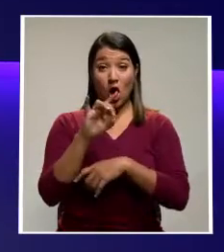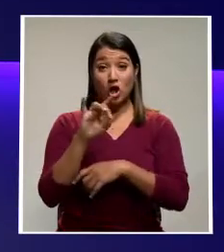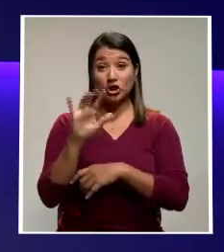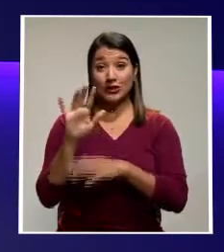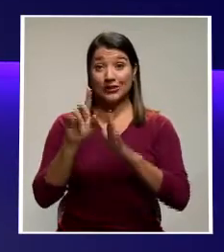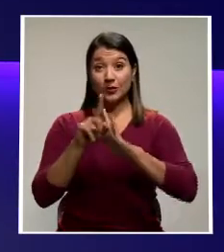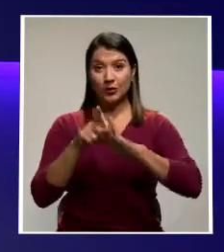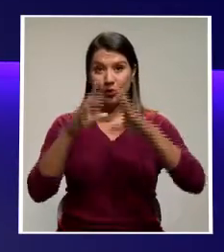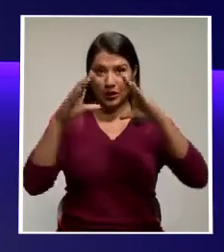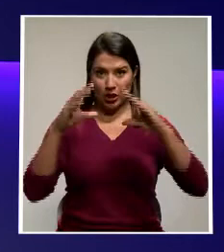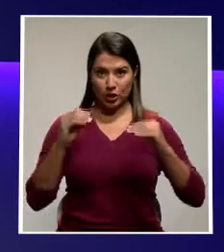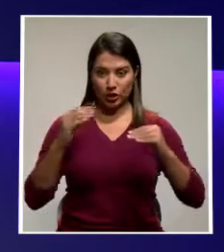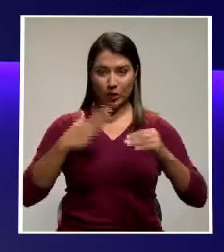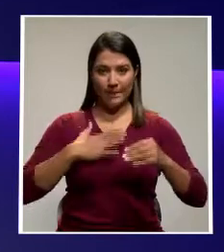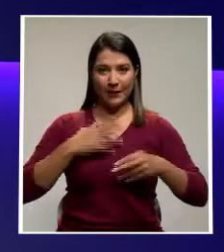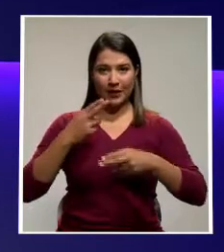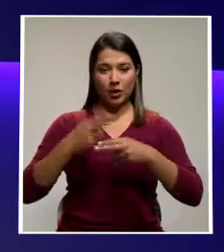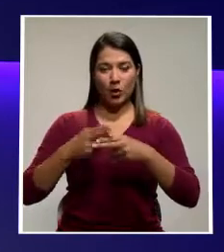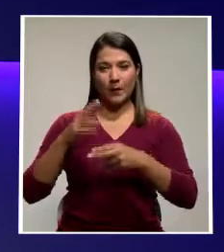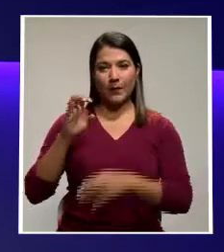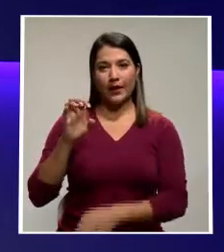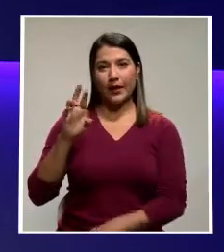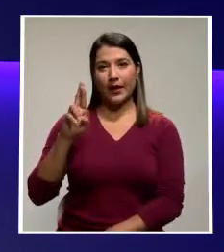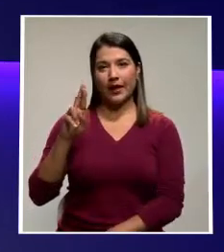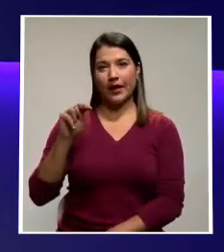noche. Soy Ernesto Rivera.